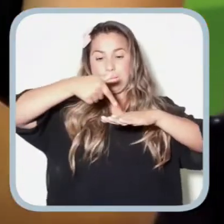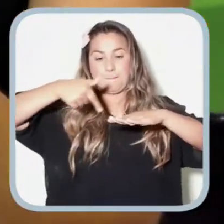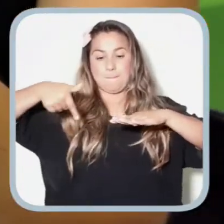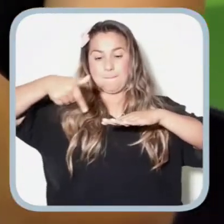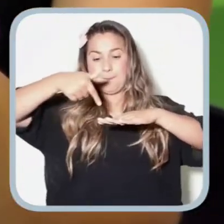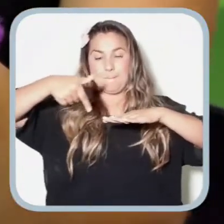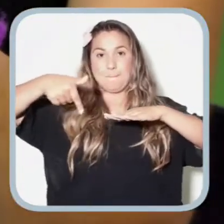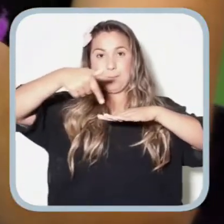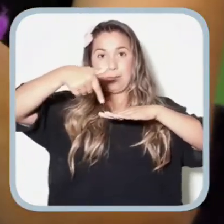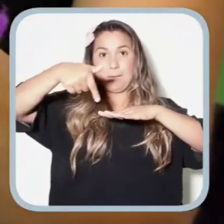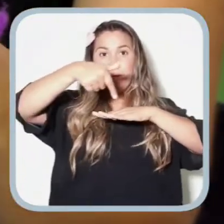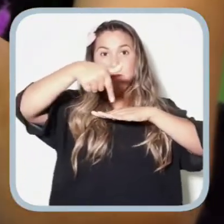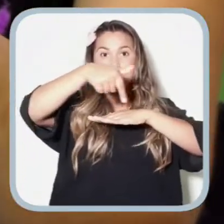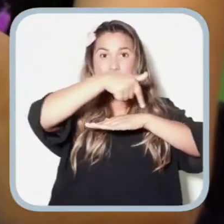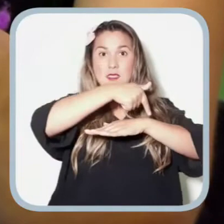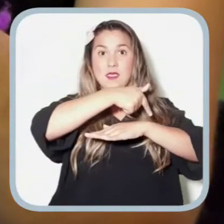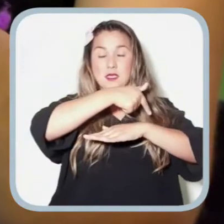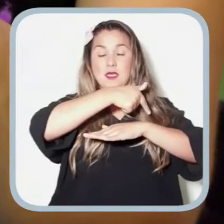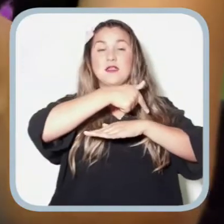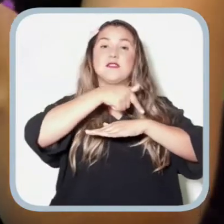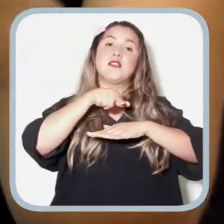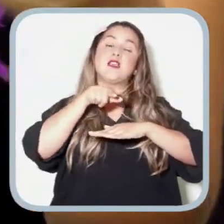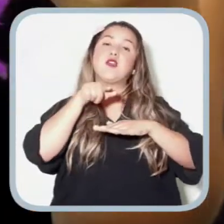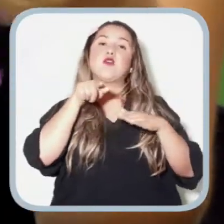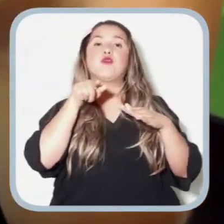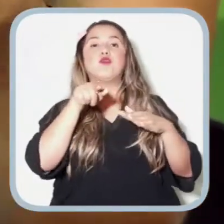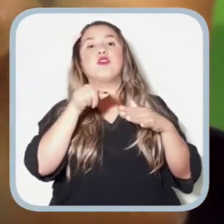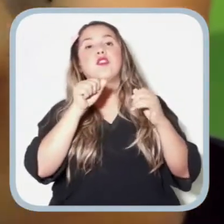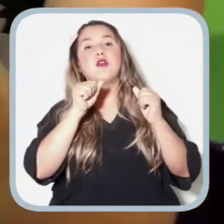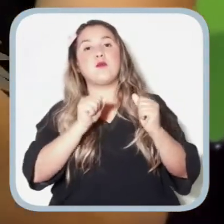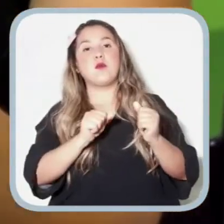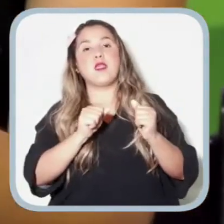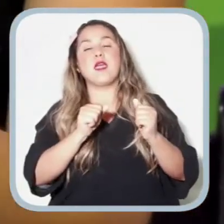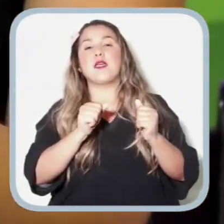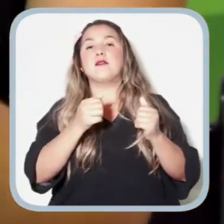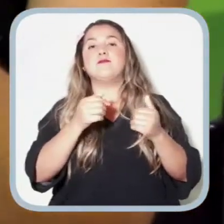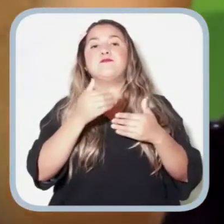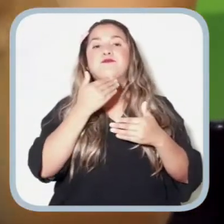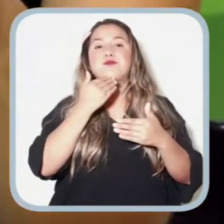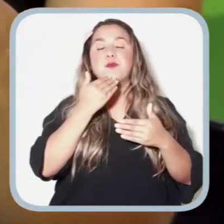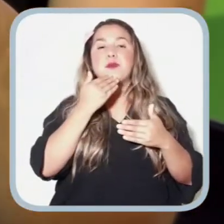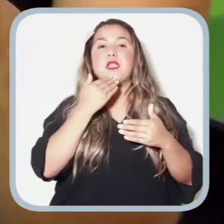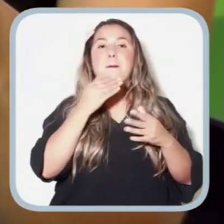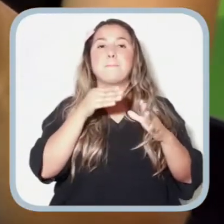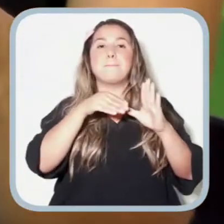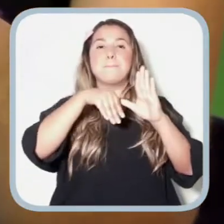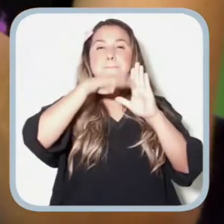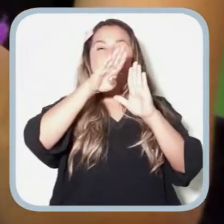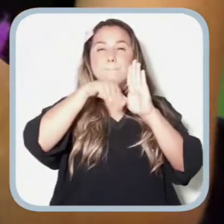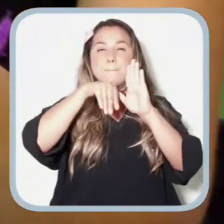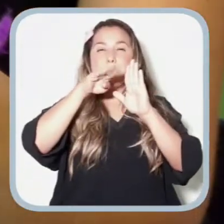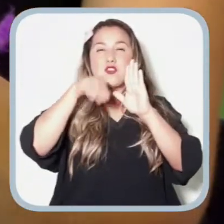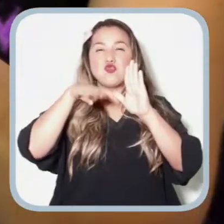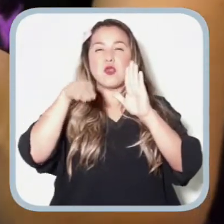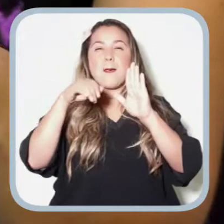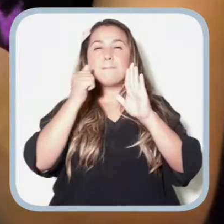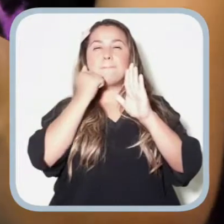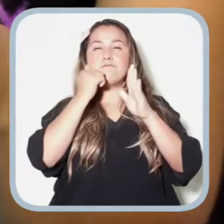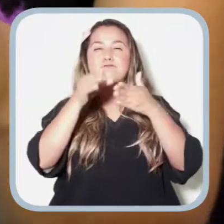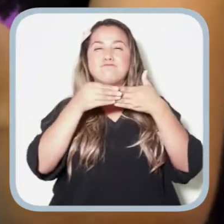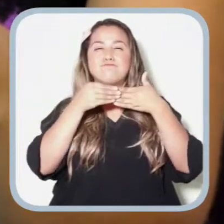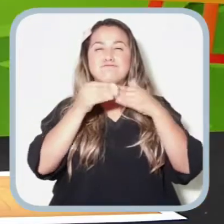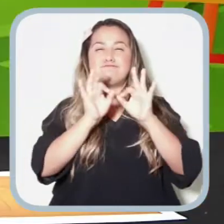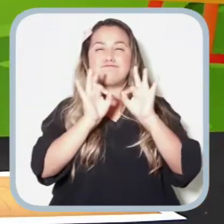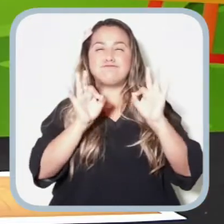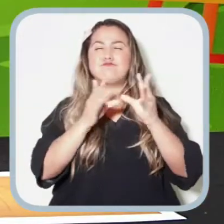radiografía por ejemplo o en los envases de las mismas pinturas también encontramos este plástico y en muchos